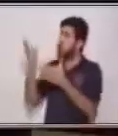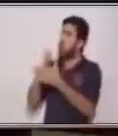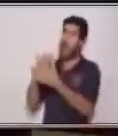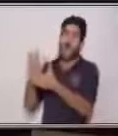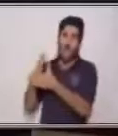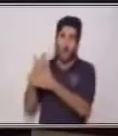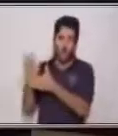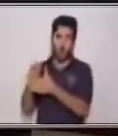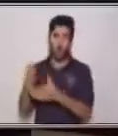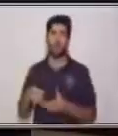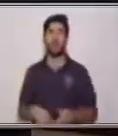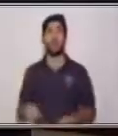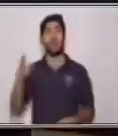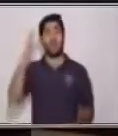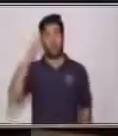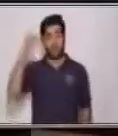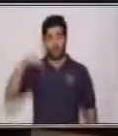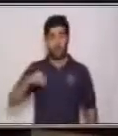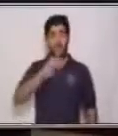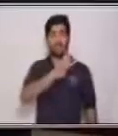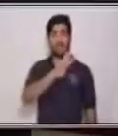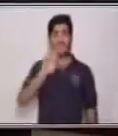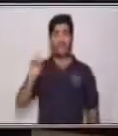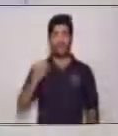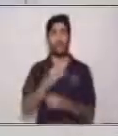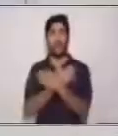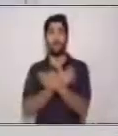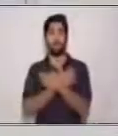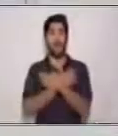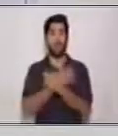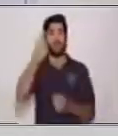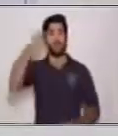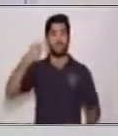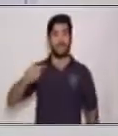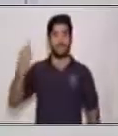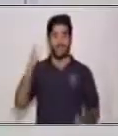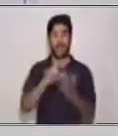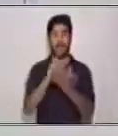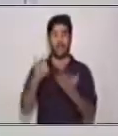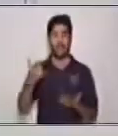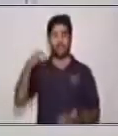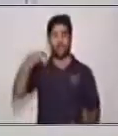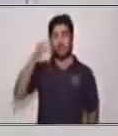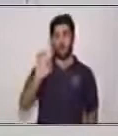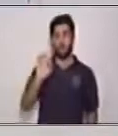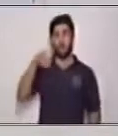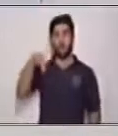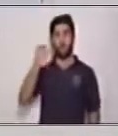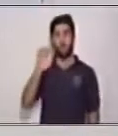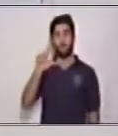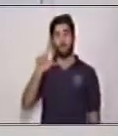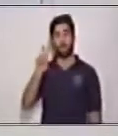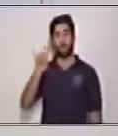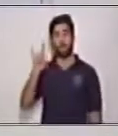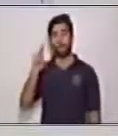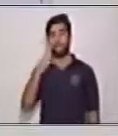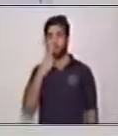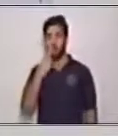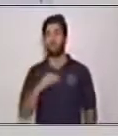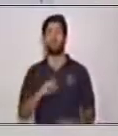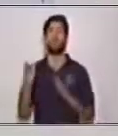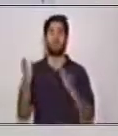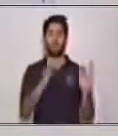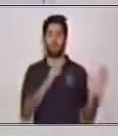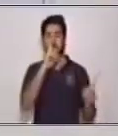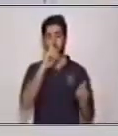te recuerdo que en este mes tenemos fechas importantes dentro de nuestro calendario para que tú lo recuerdes. El